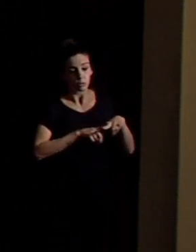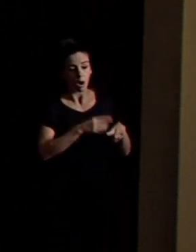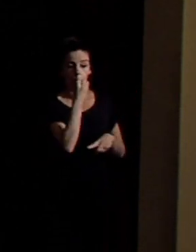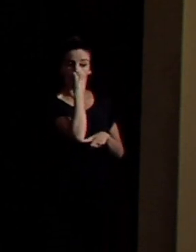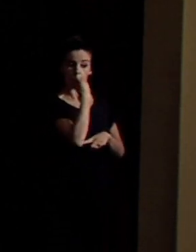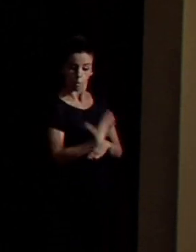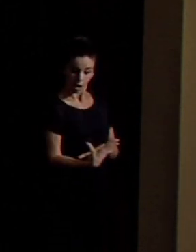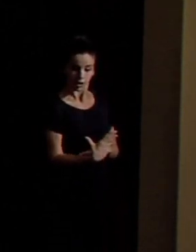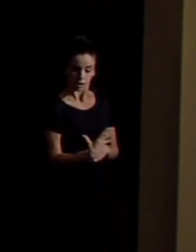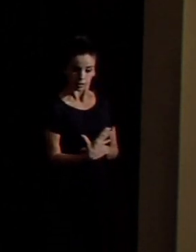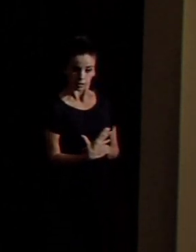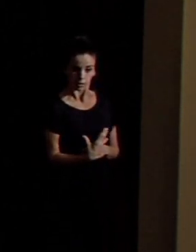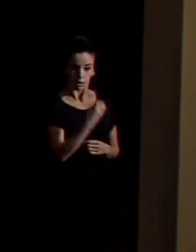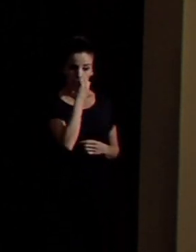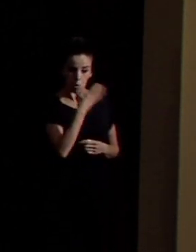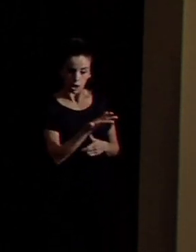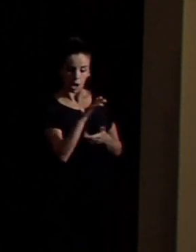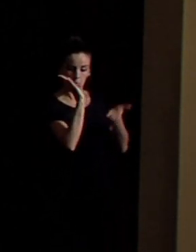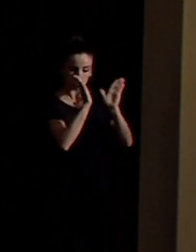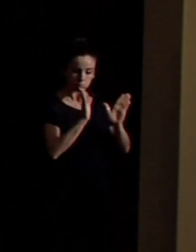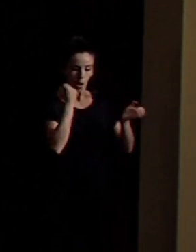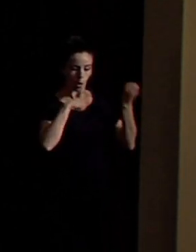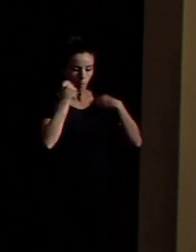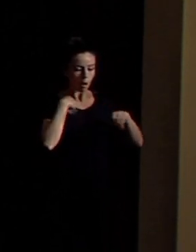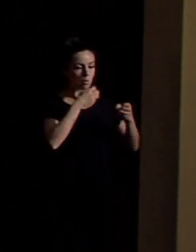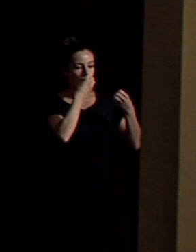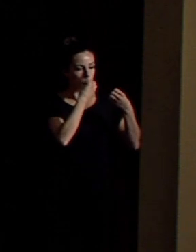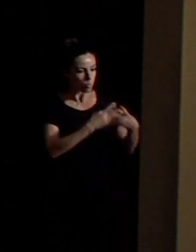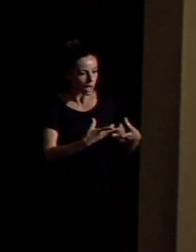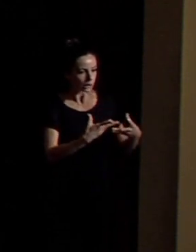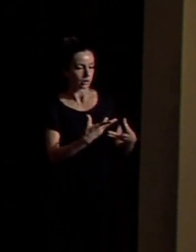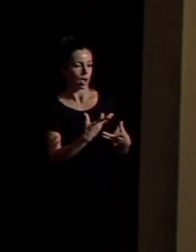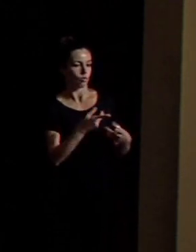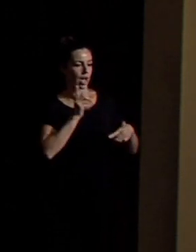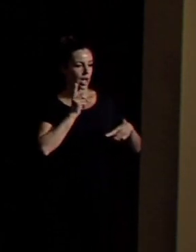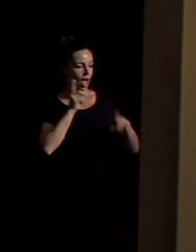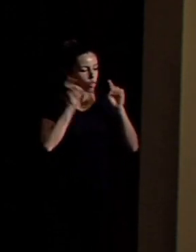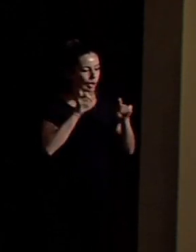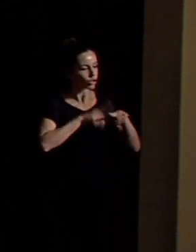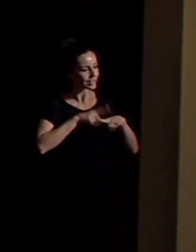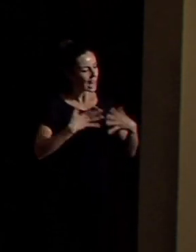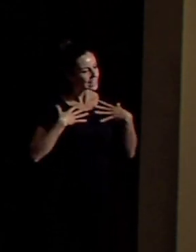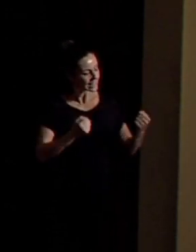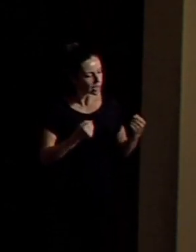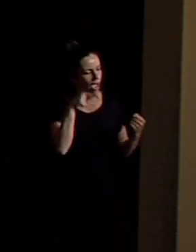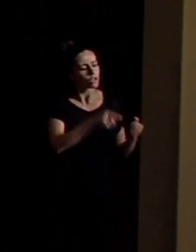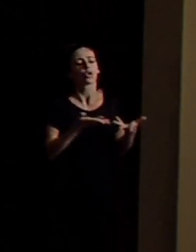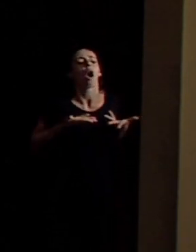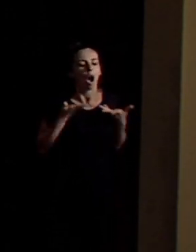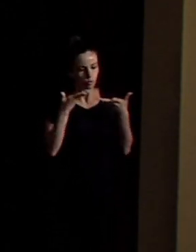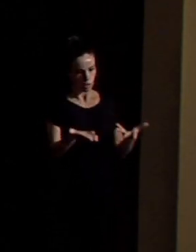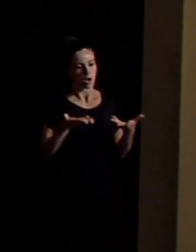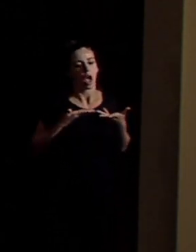buena, con buenos tratos, sana, ayudaría bastante,